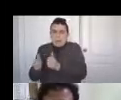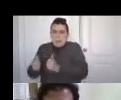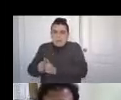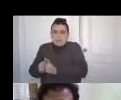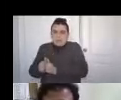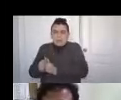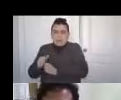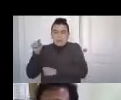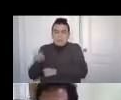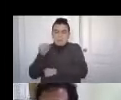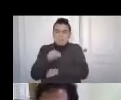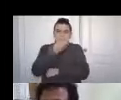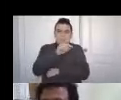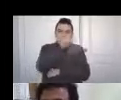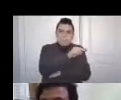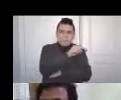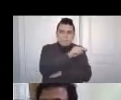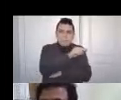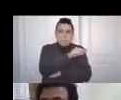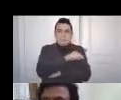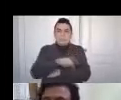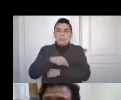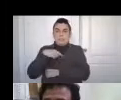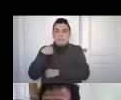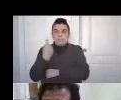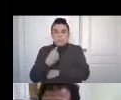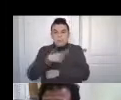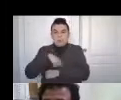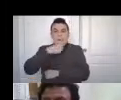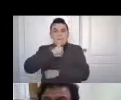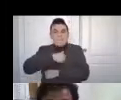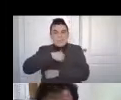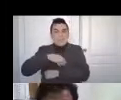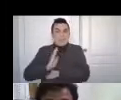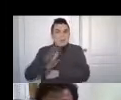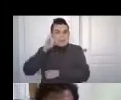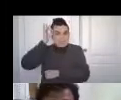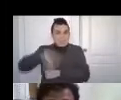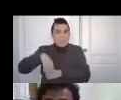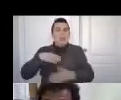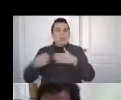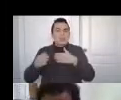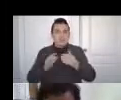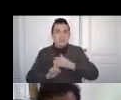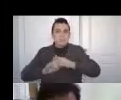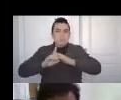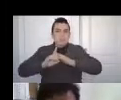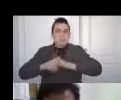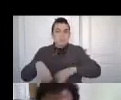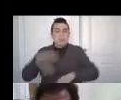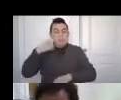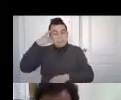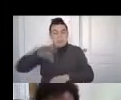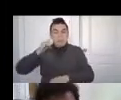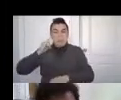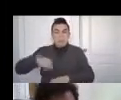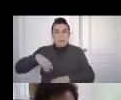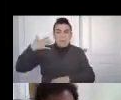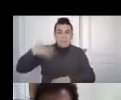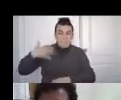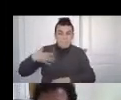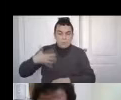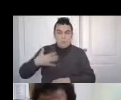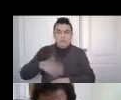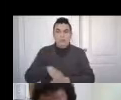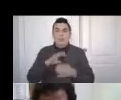que esto todavía está, ¿cierto?, en veremos de dónde viene el origen. Lo que sí es importante recordar que gracias a esto se